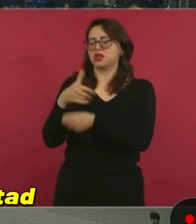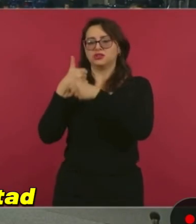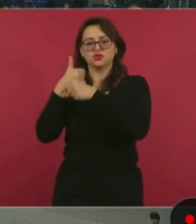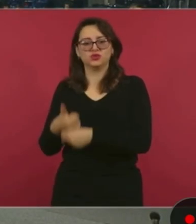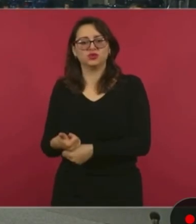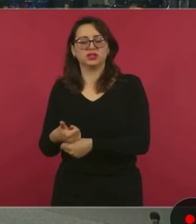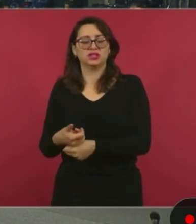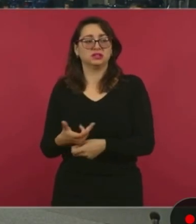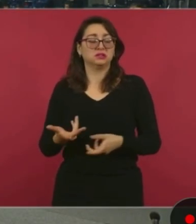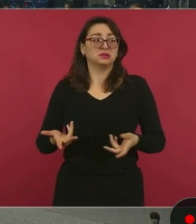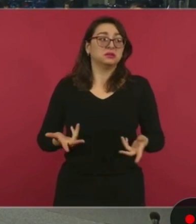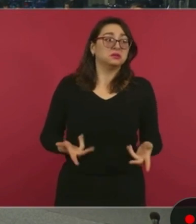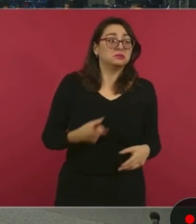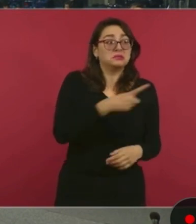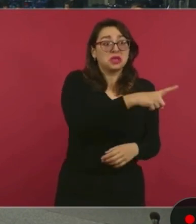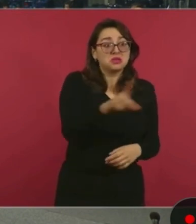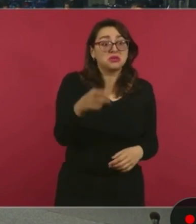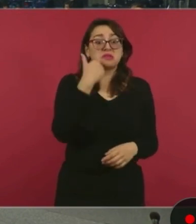hay libertad,